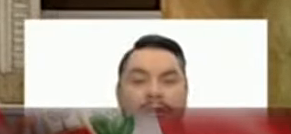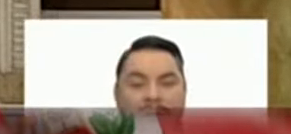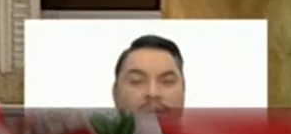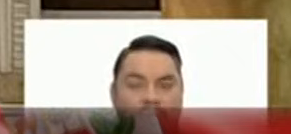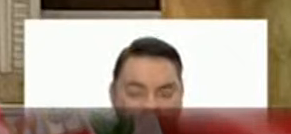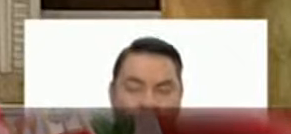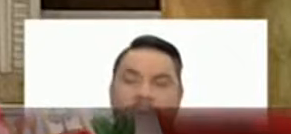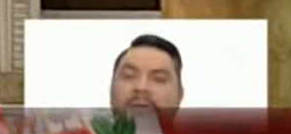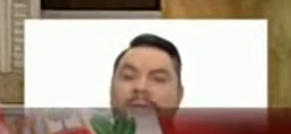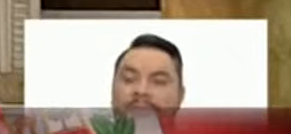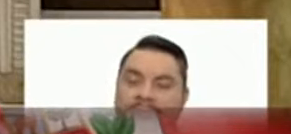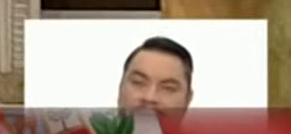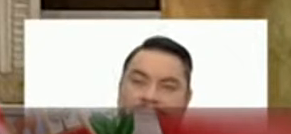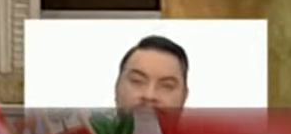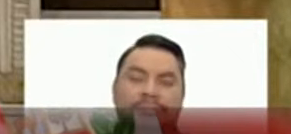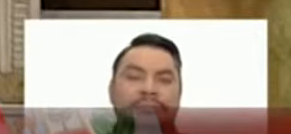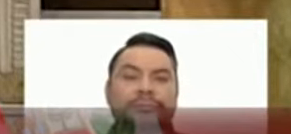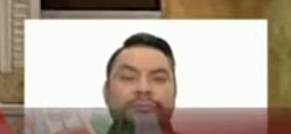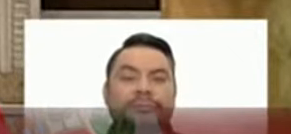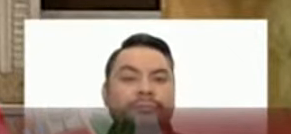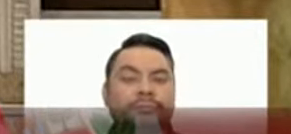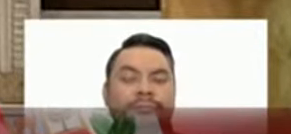Olaya, Presidente del Consejo de Ministros.